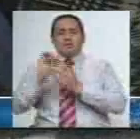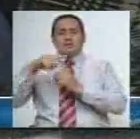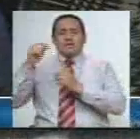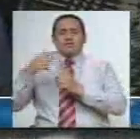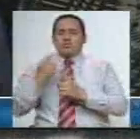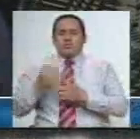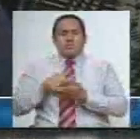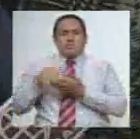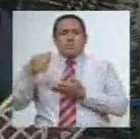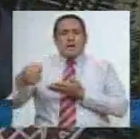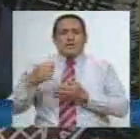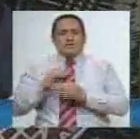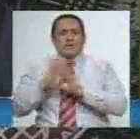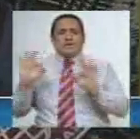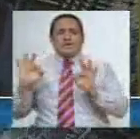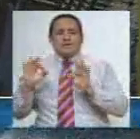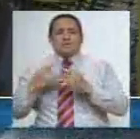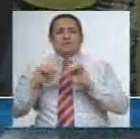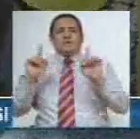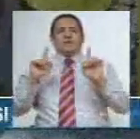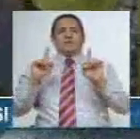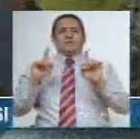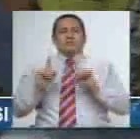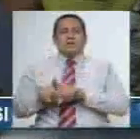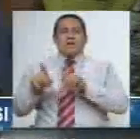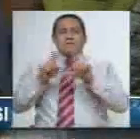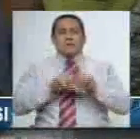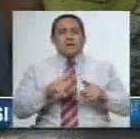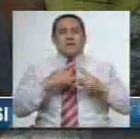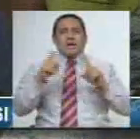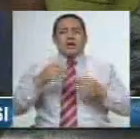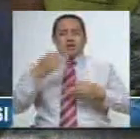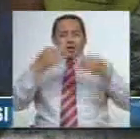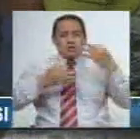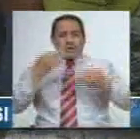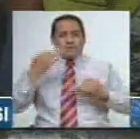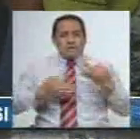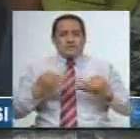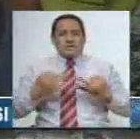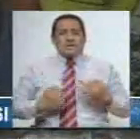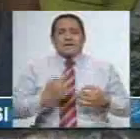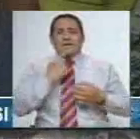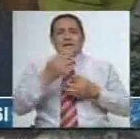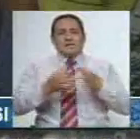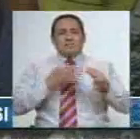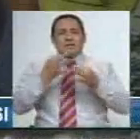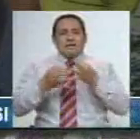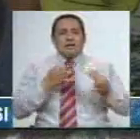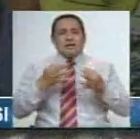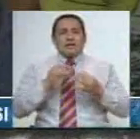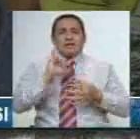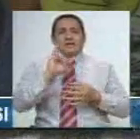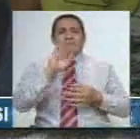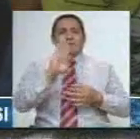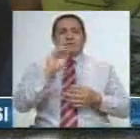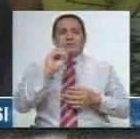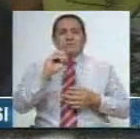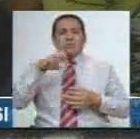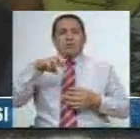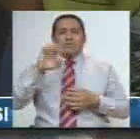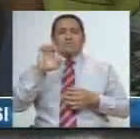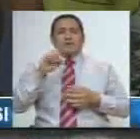campaña absolutamente nada. Sin embargo, él lo contabiliza. Entonces, señores, Ibope mide